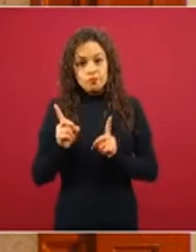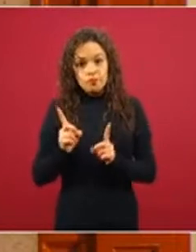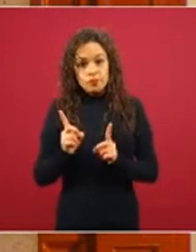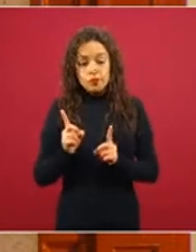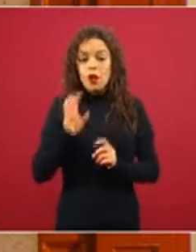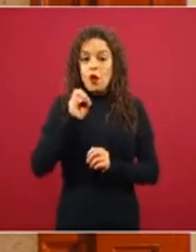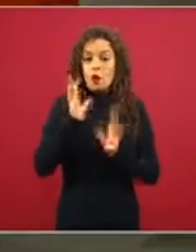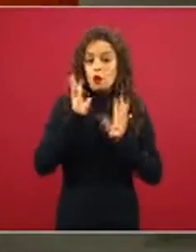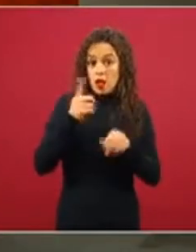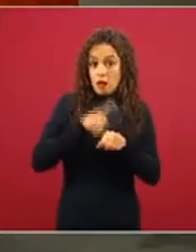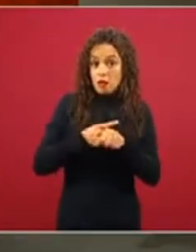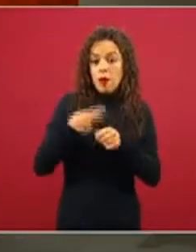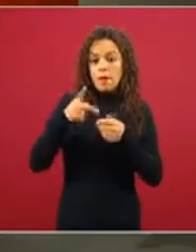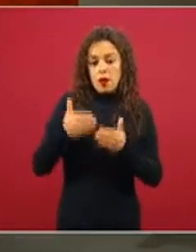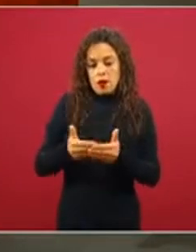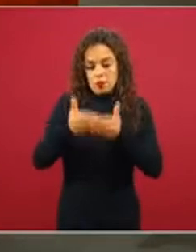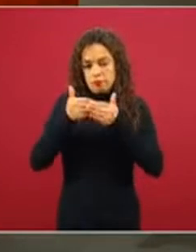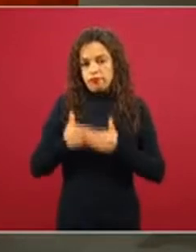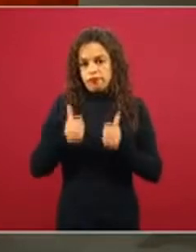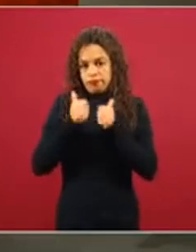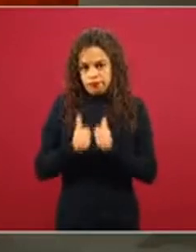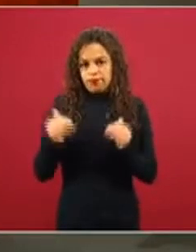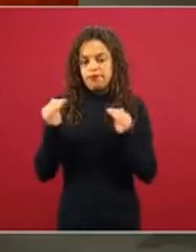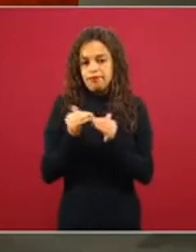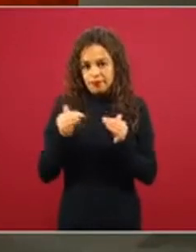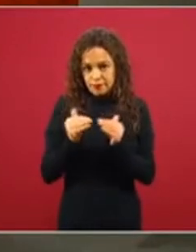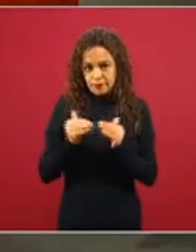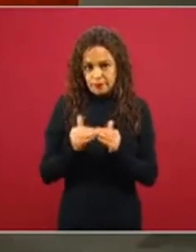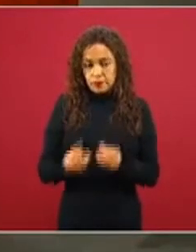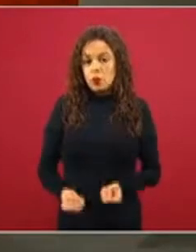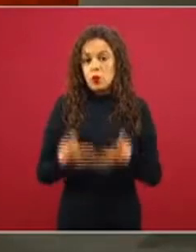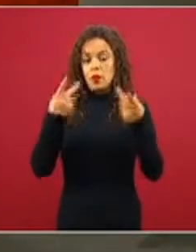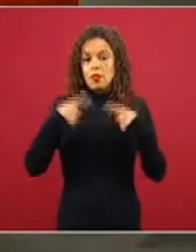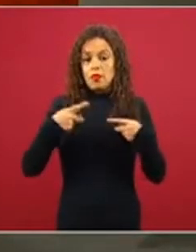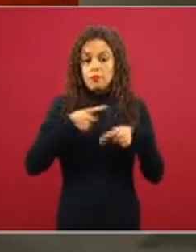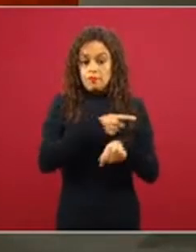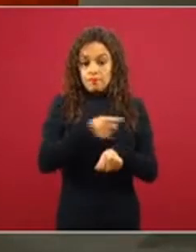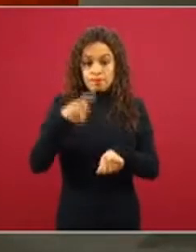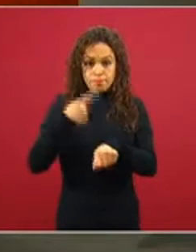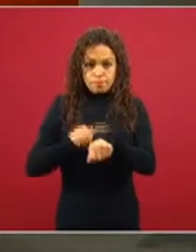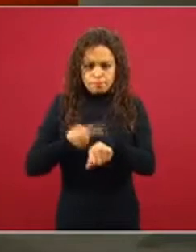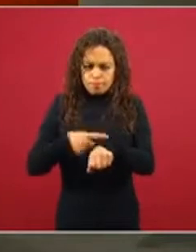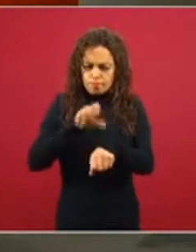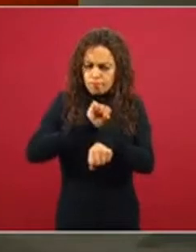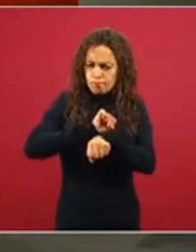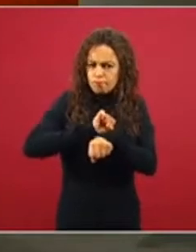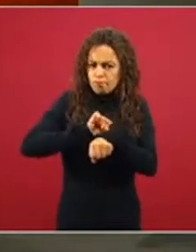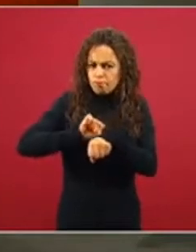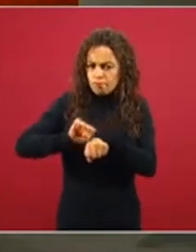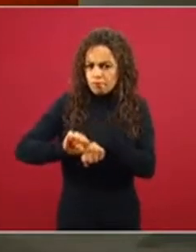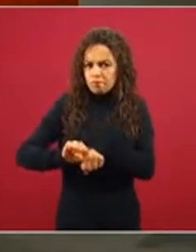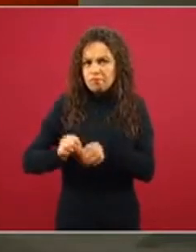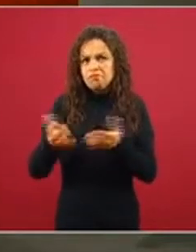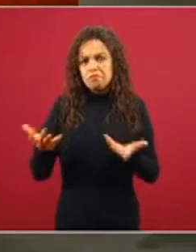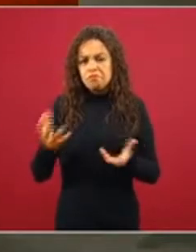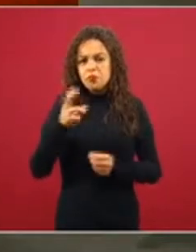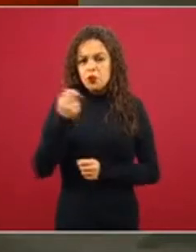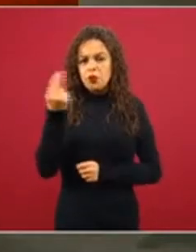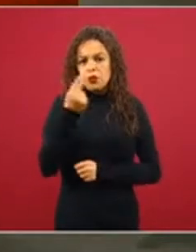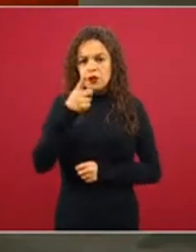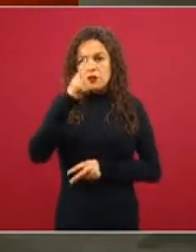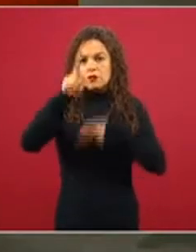ambulatorios, estimar cuántas personas que están teniendo enfermedad leve no necesariamente llegaron a una unidad de